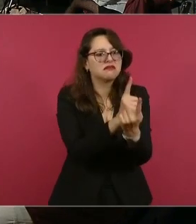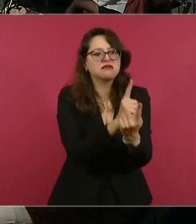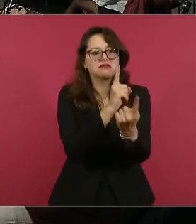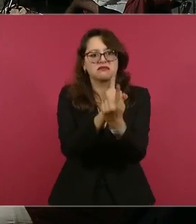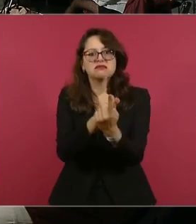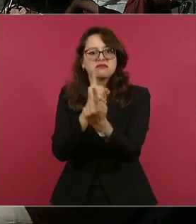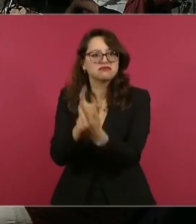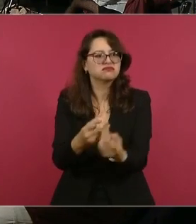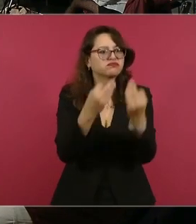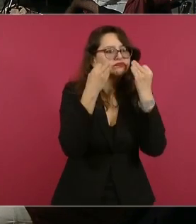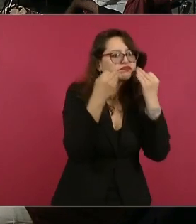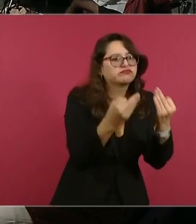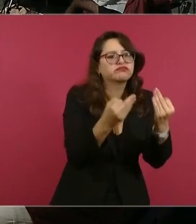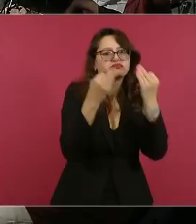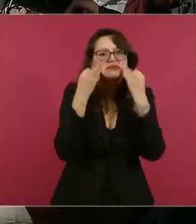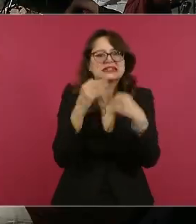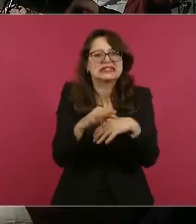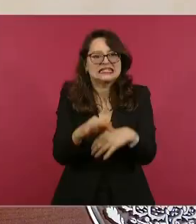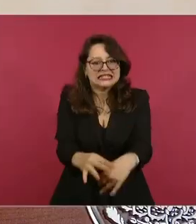Pero